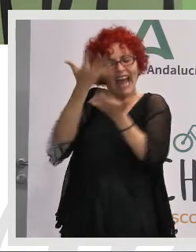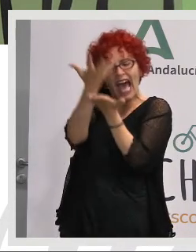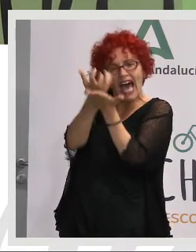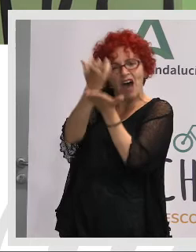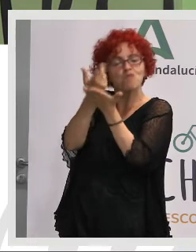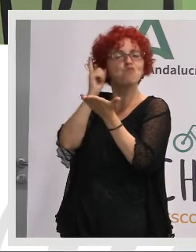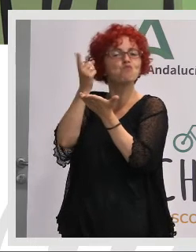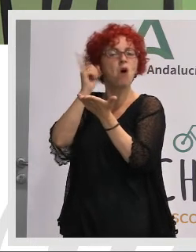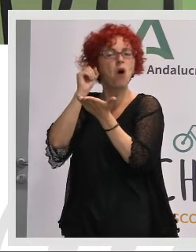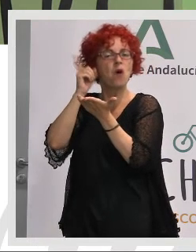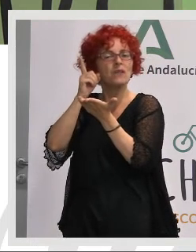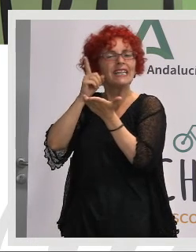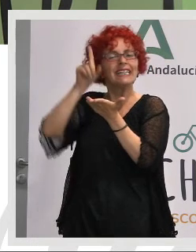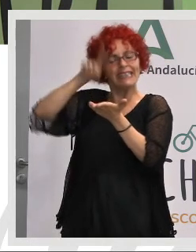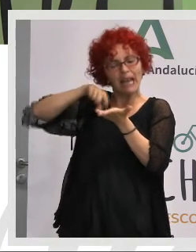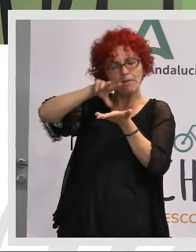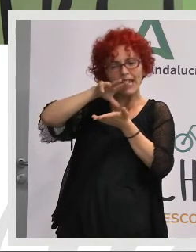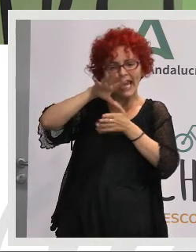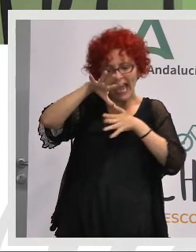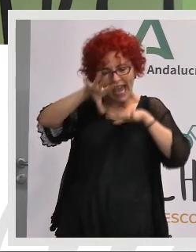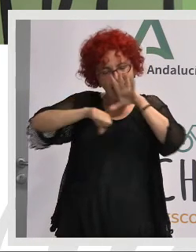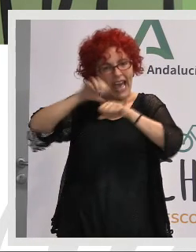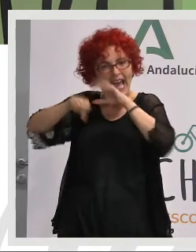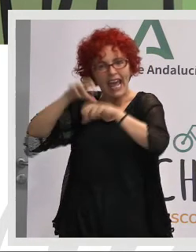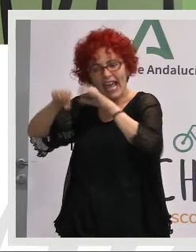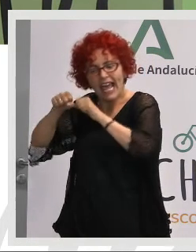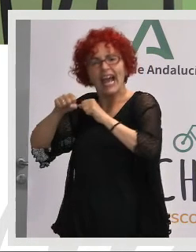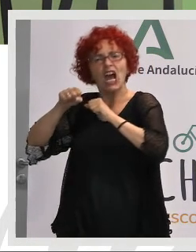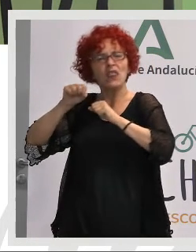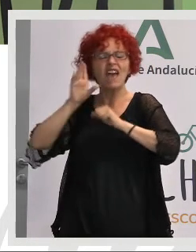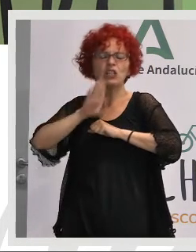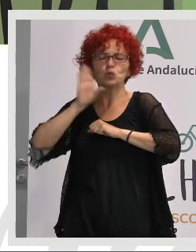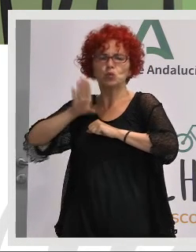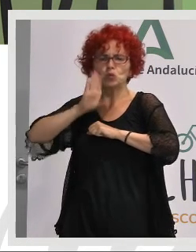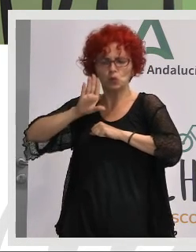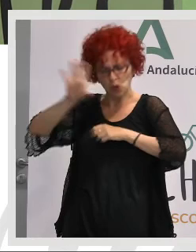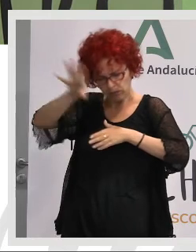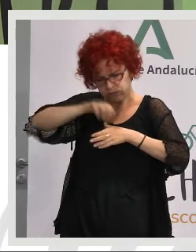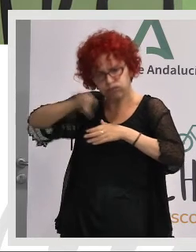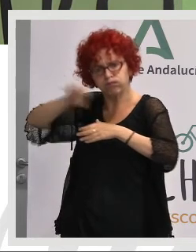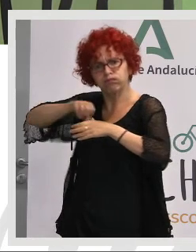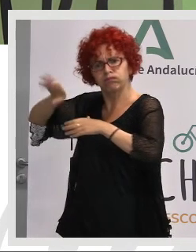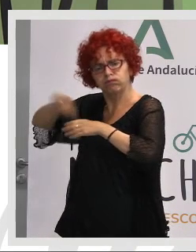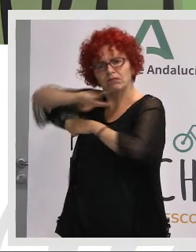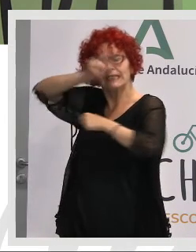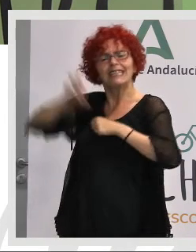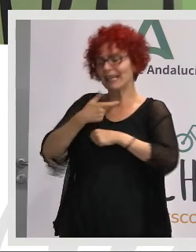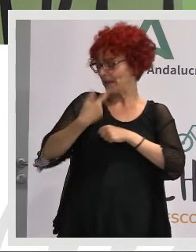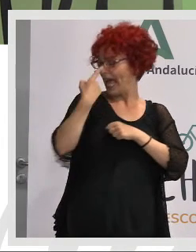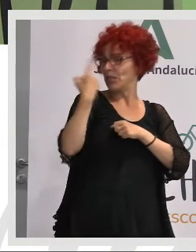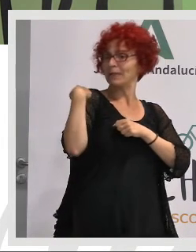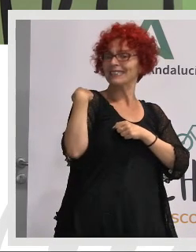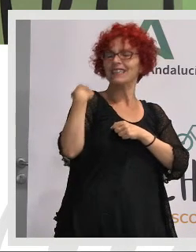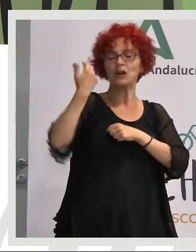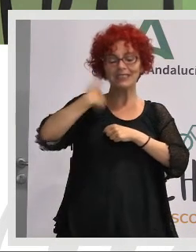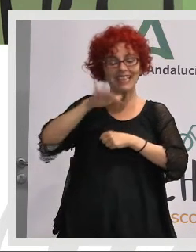de recogida de residuos, préstamos de fines de semana de las bicicletas que ganaron en la edición anterior de este